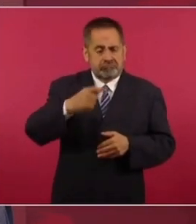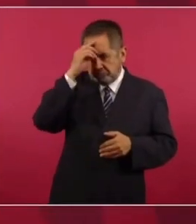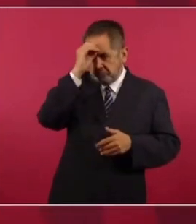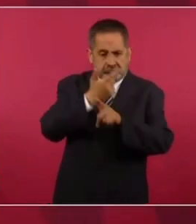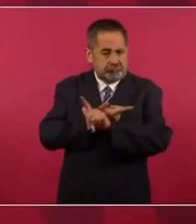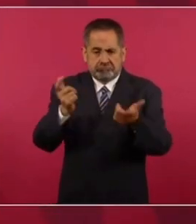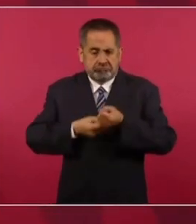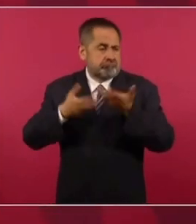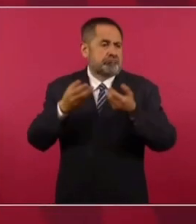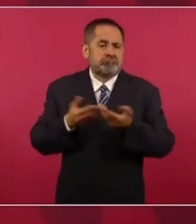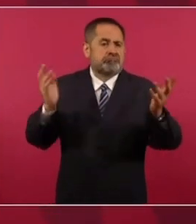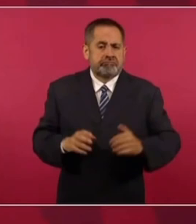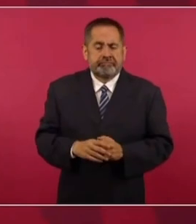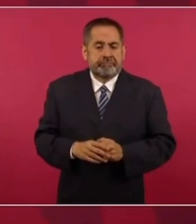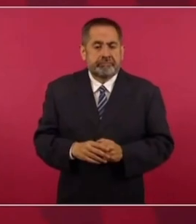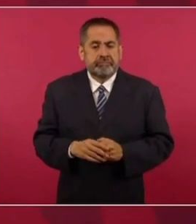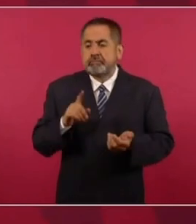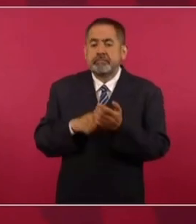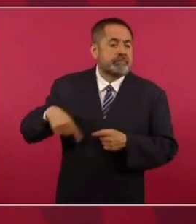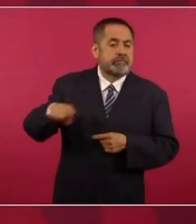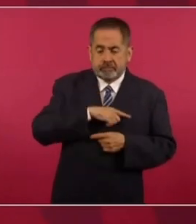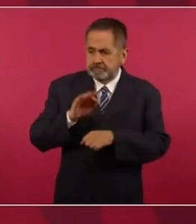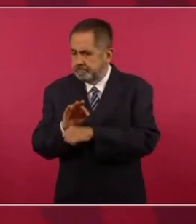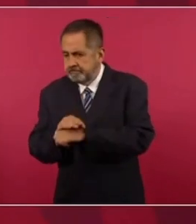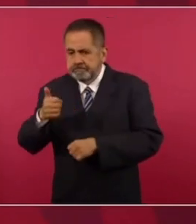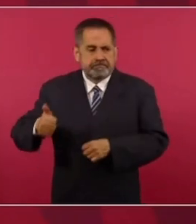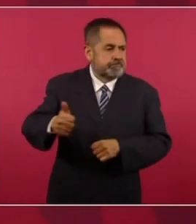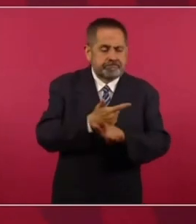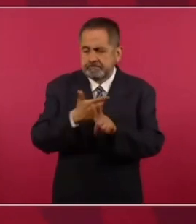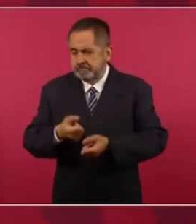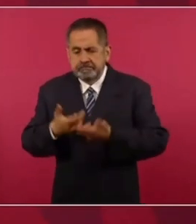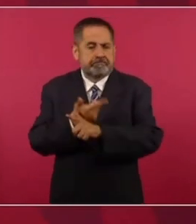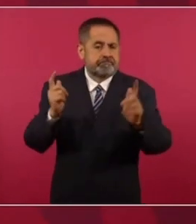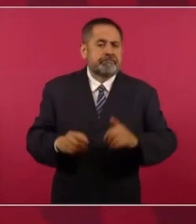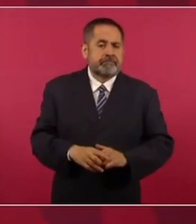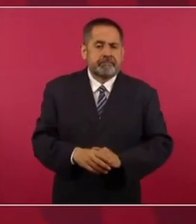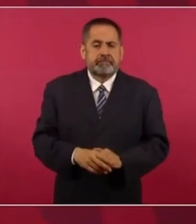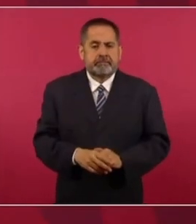expresión, porque nosotros somos garantes de eso.